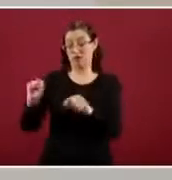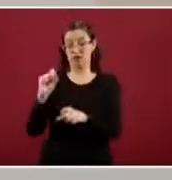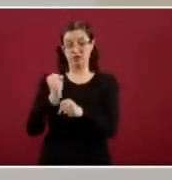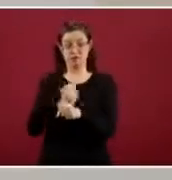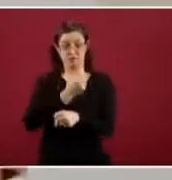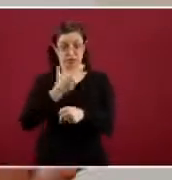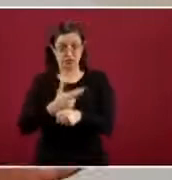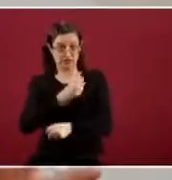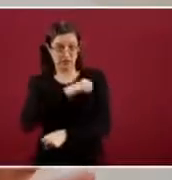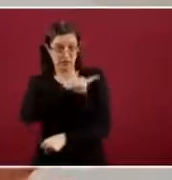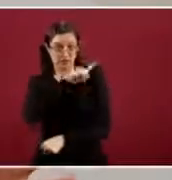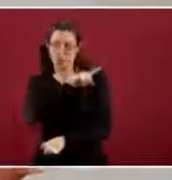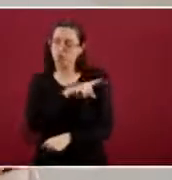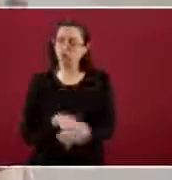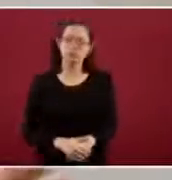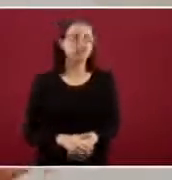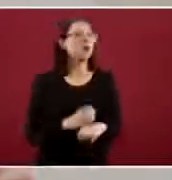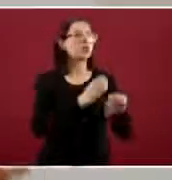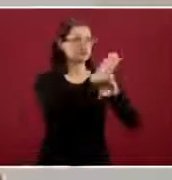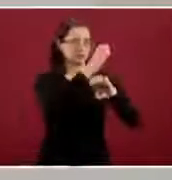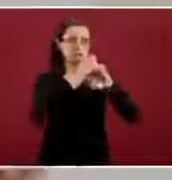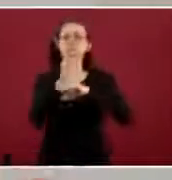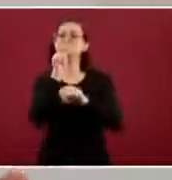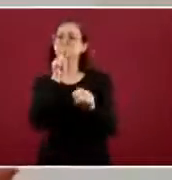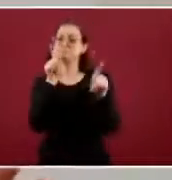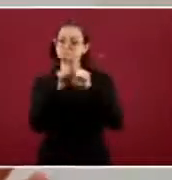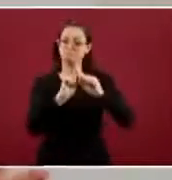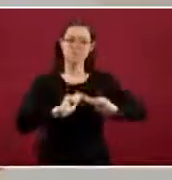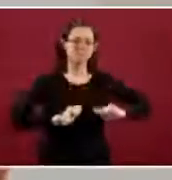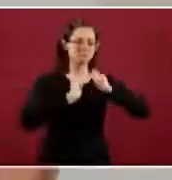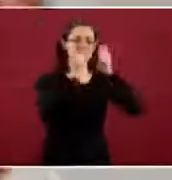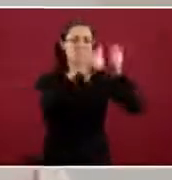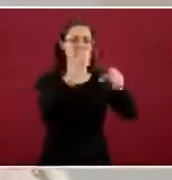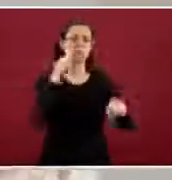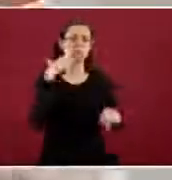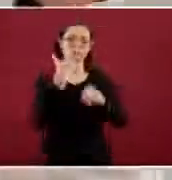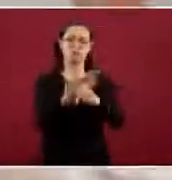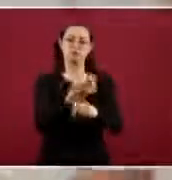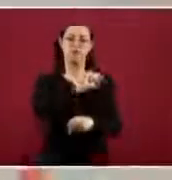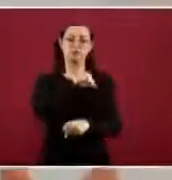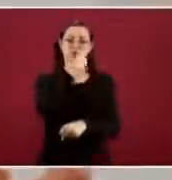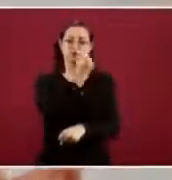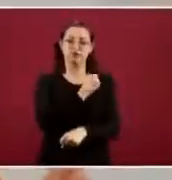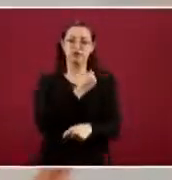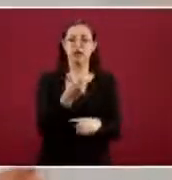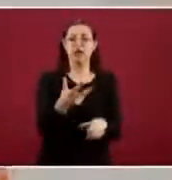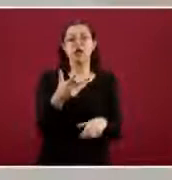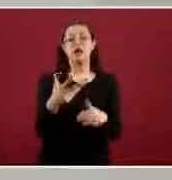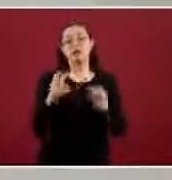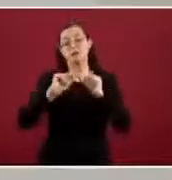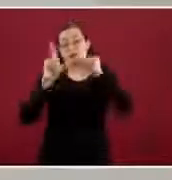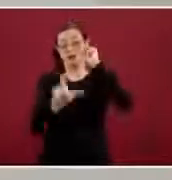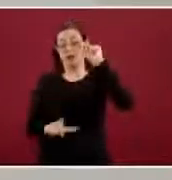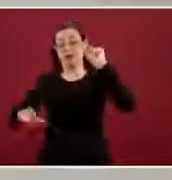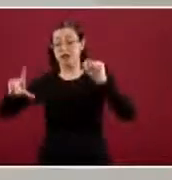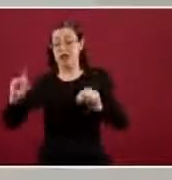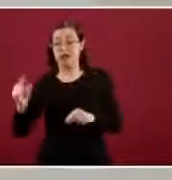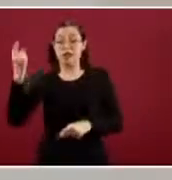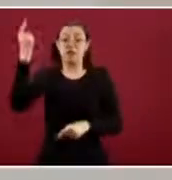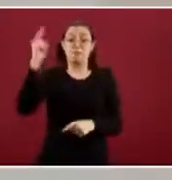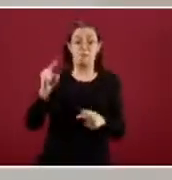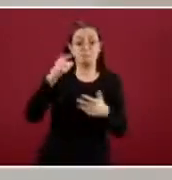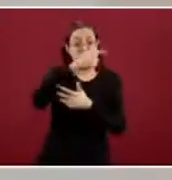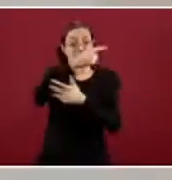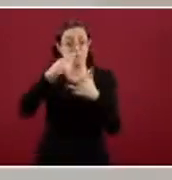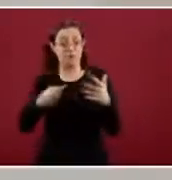Federal. Los gobiernos estatales tienen una responsabilidad específica en que estas medidas de carácter general se apliquen en el